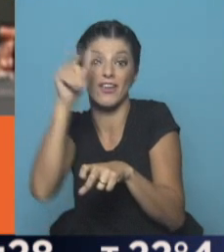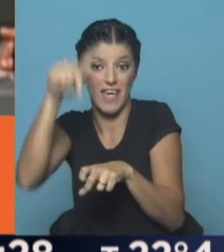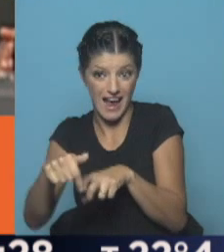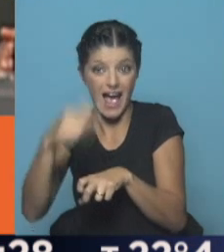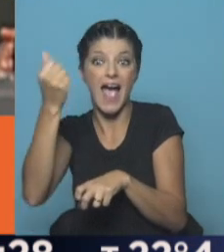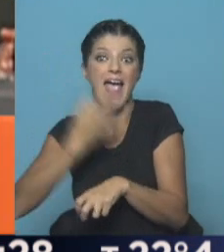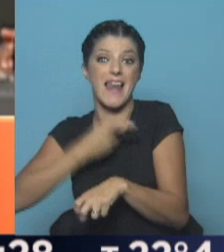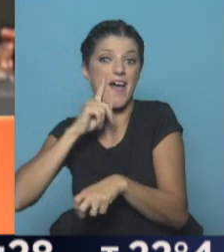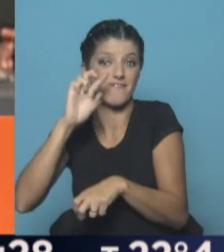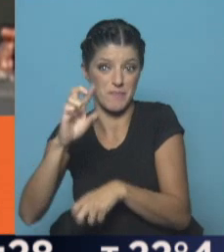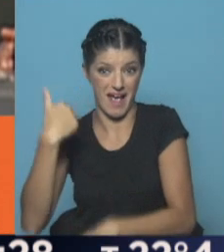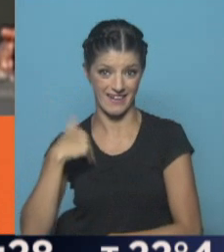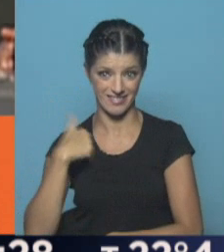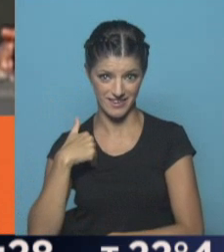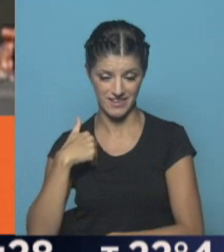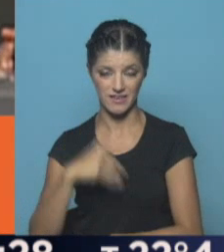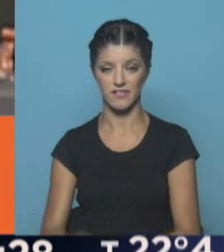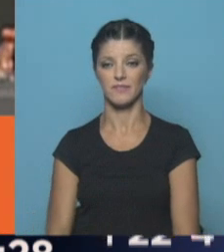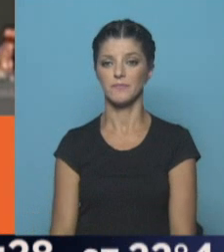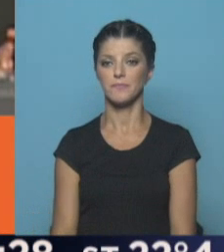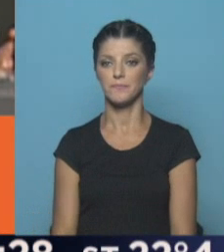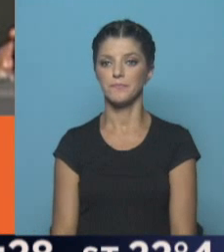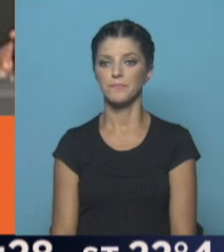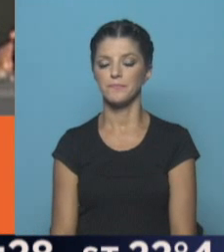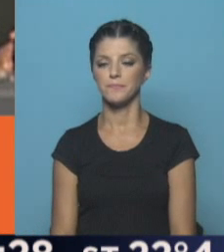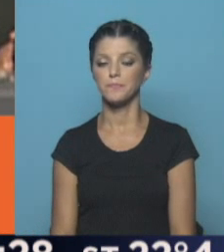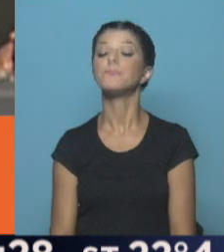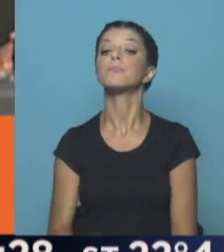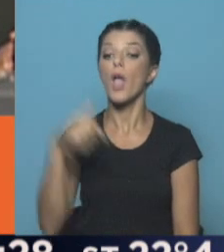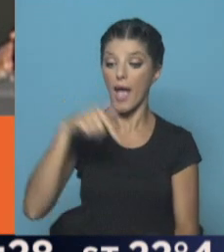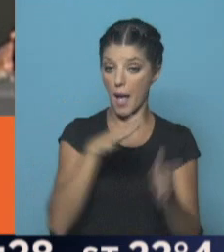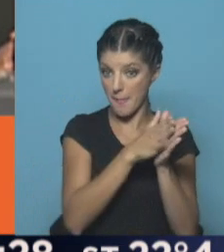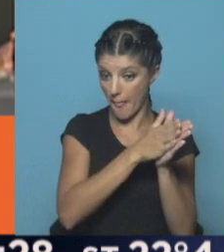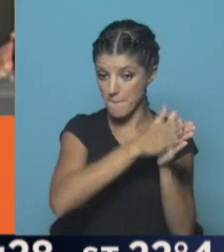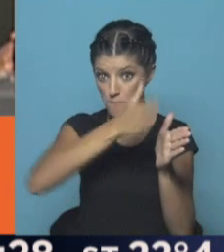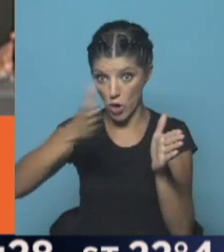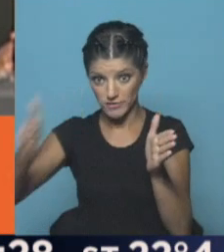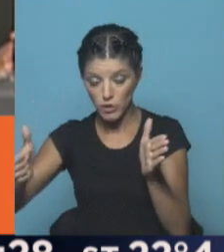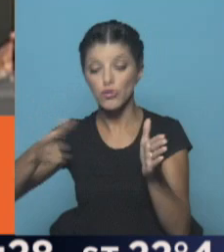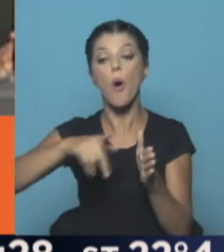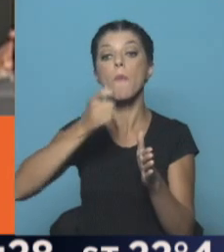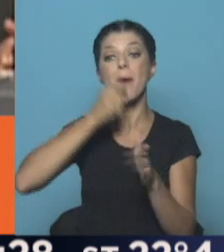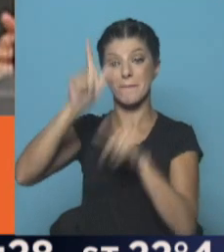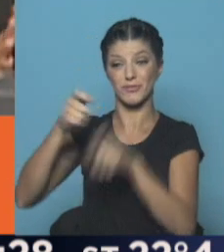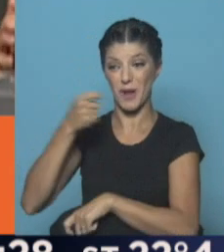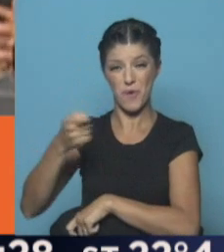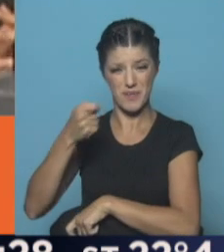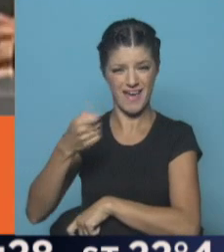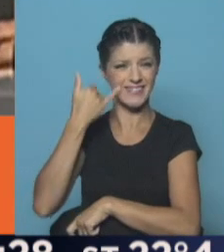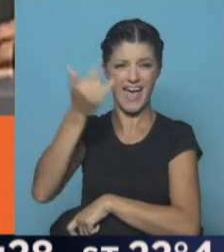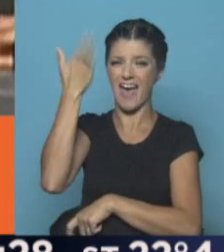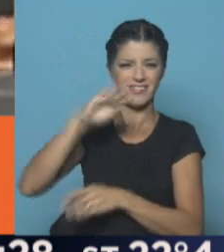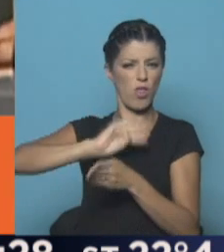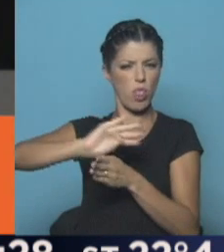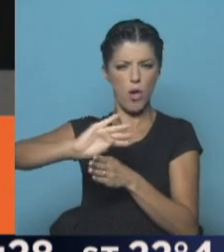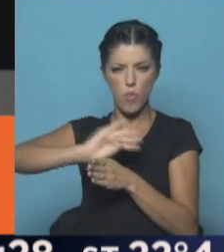fisco argentino. Con este proceso le estamos devolviendo a los jubilados algo que el país le debía